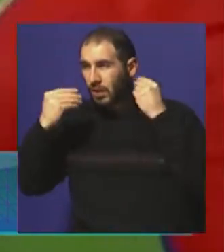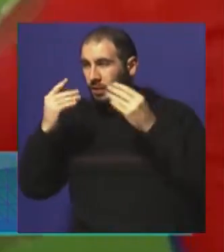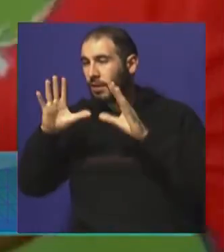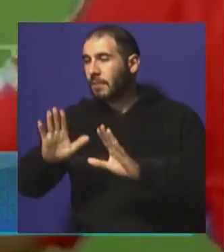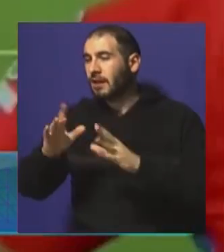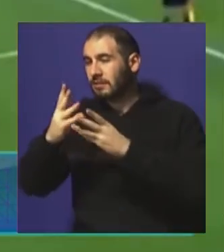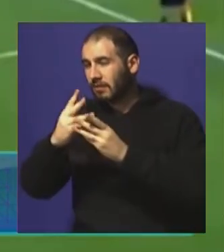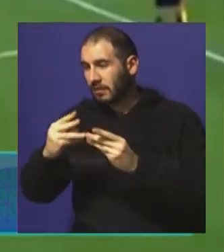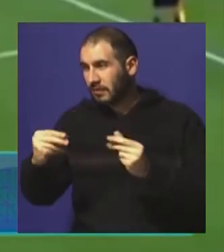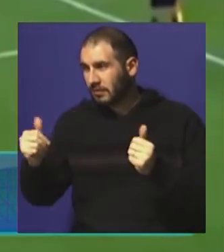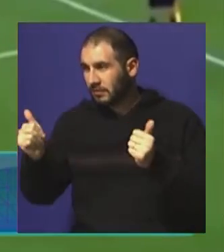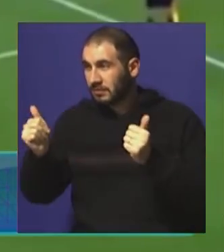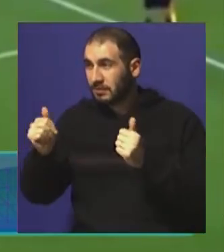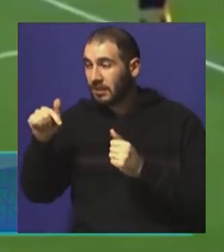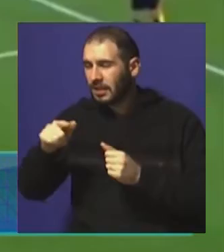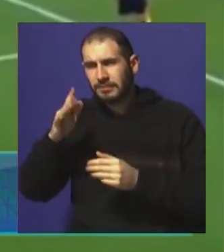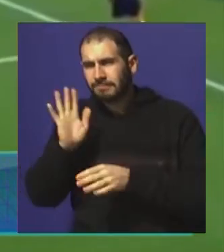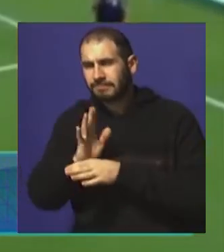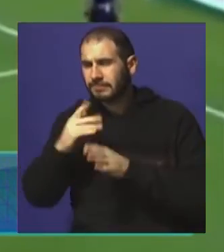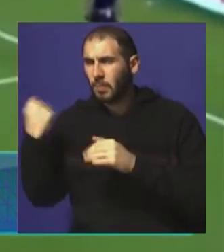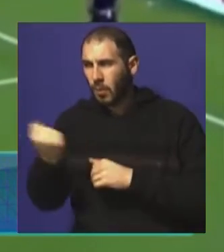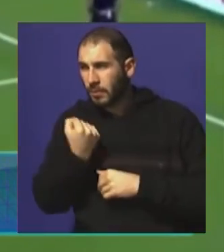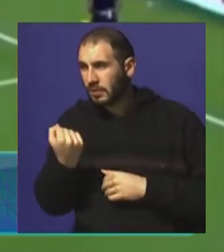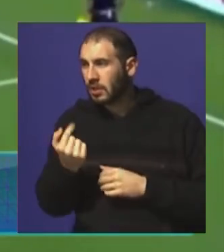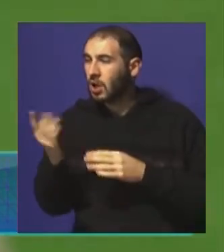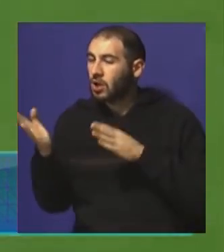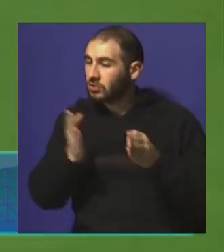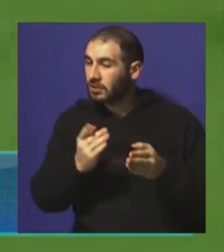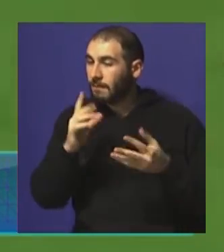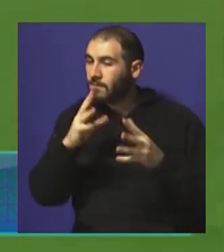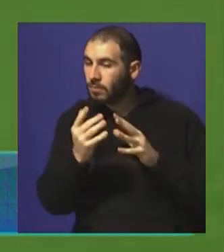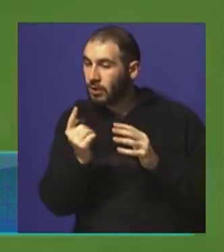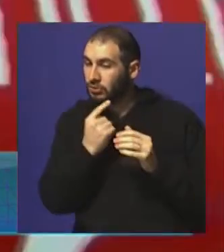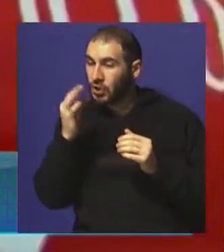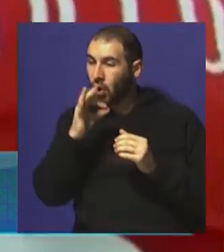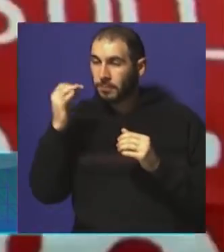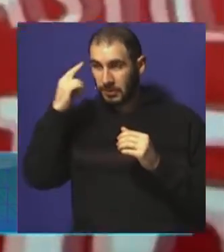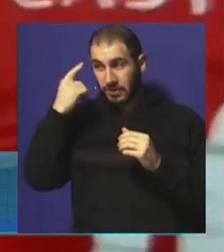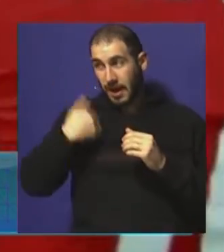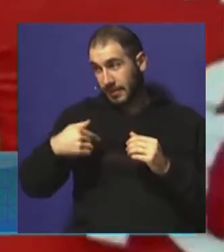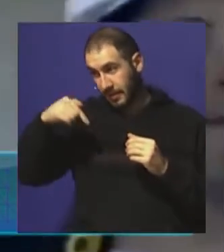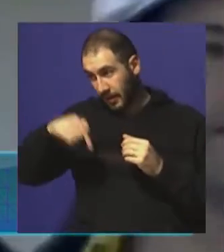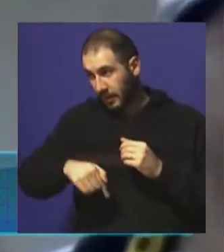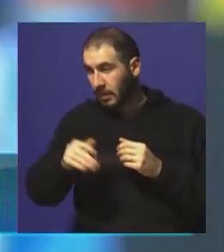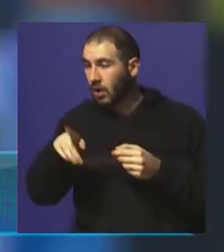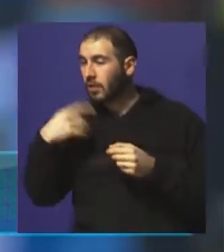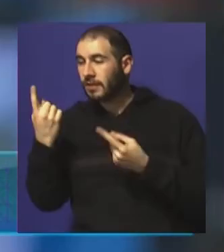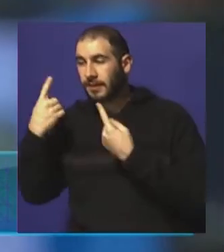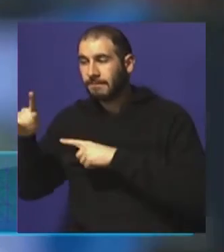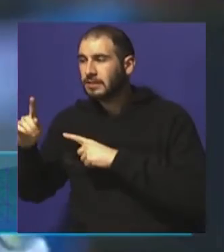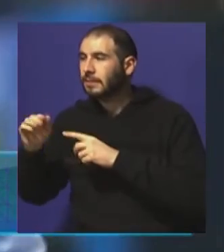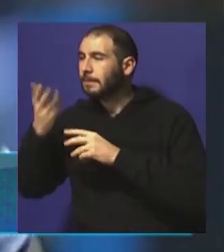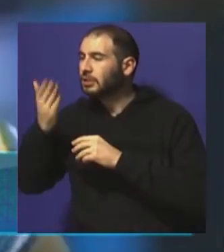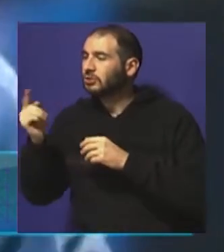esperanza. Y no es poco. Una cosa es la mirada que podemos tener desde la Argentina y otra es la mirada que el